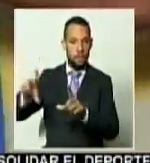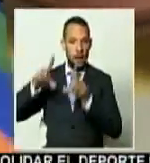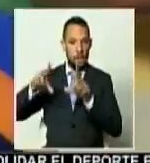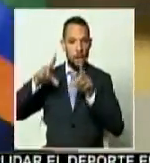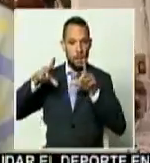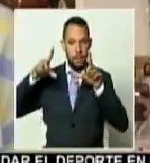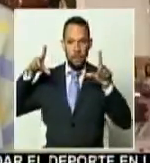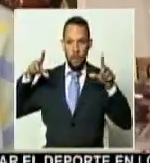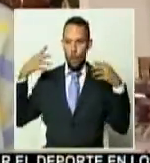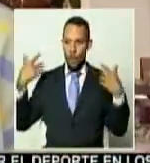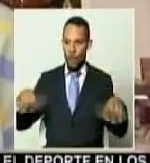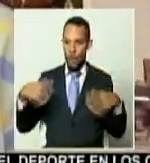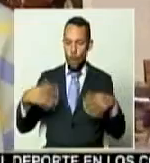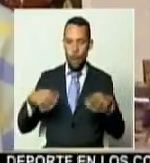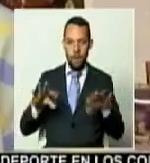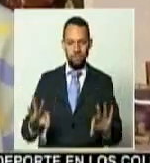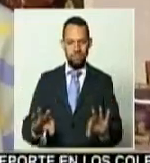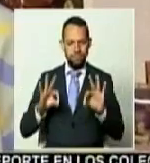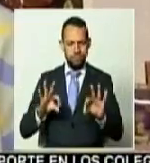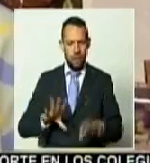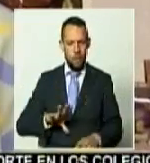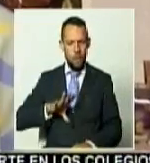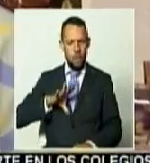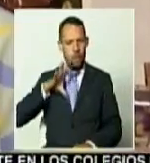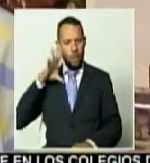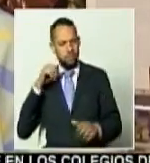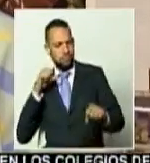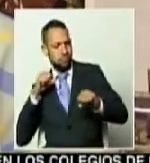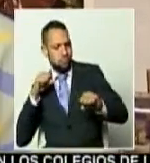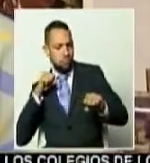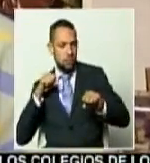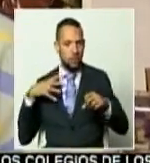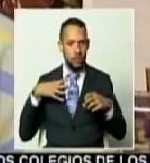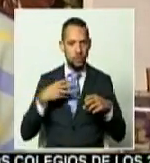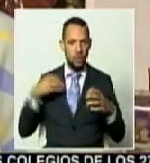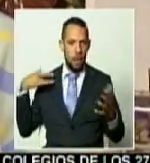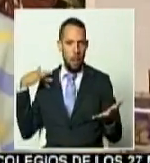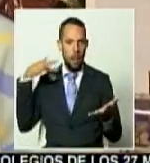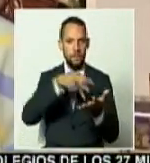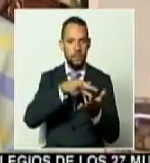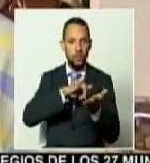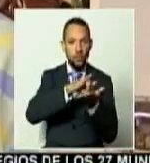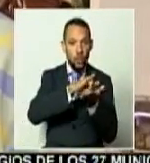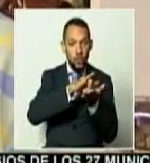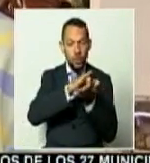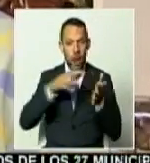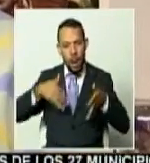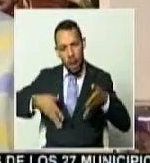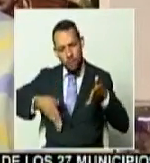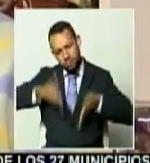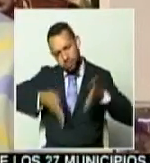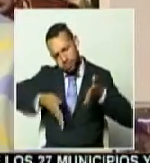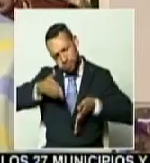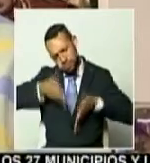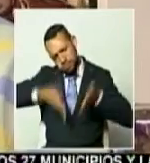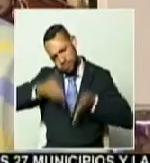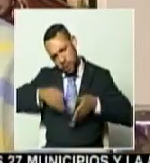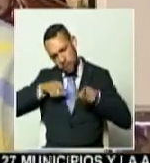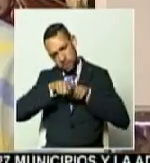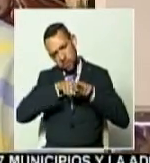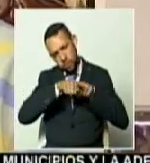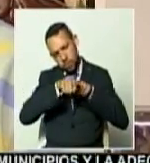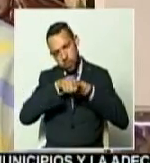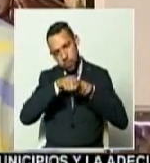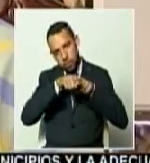excelente, muy orgulloso de haber tomado parte en una de las grandes maratones del mundo, como es la Maratón de Nueva York,